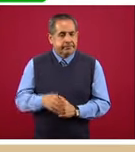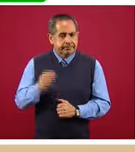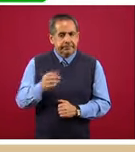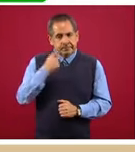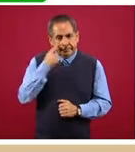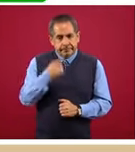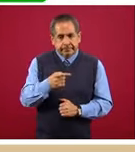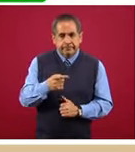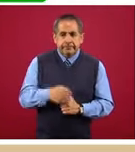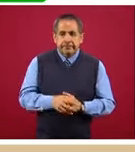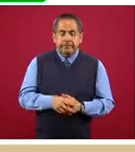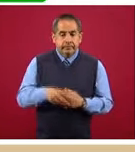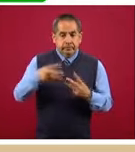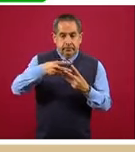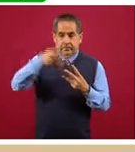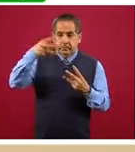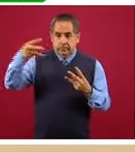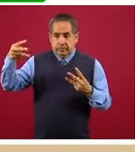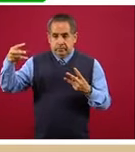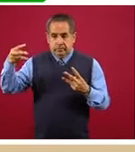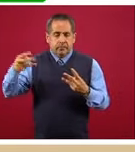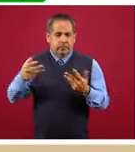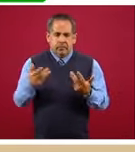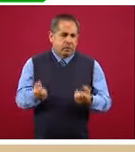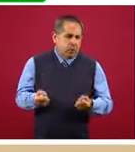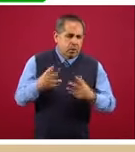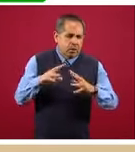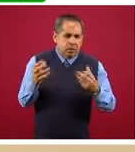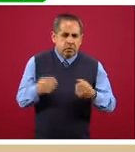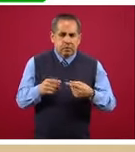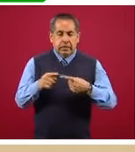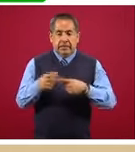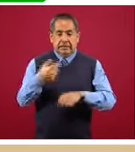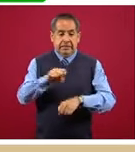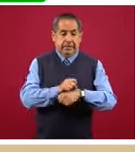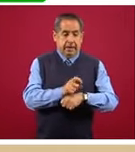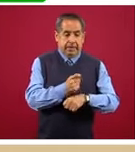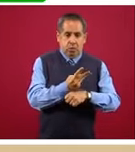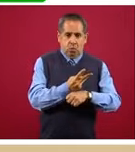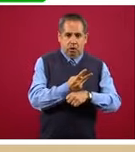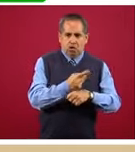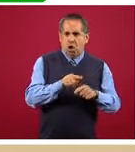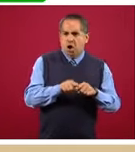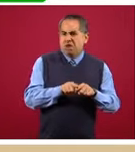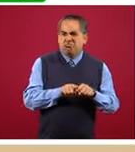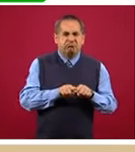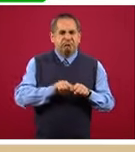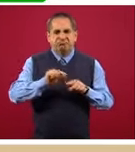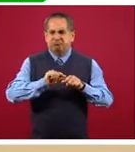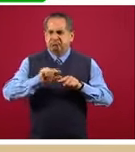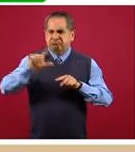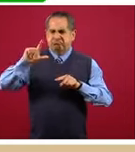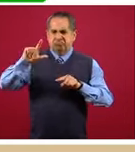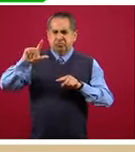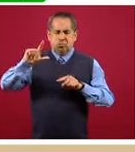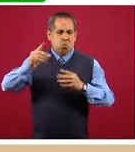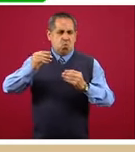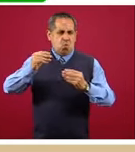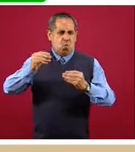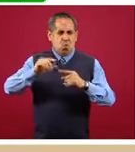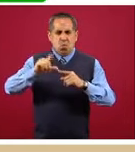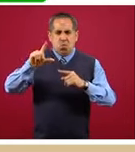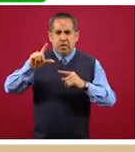Precisamente aquí vemos en la curva de casos estimados cómo hasta la semana 24 se produce un ascenso importante